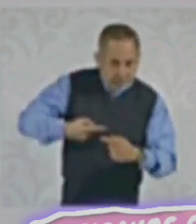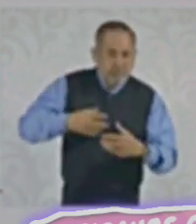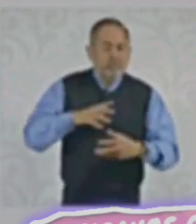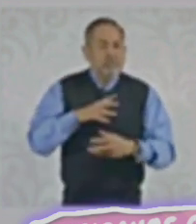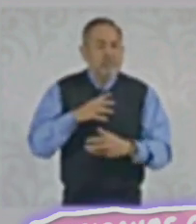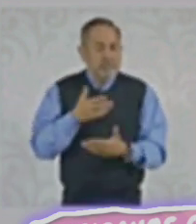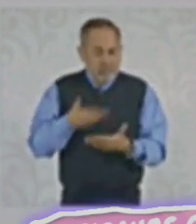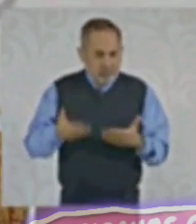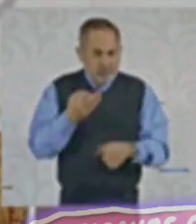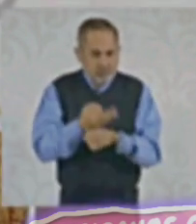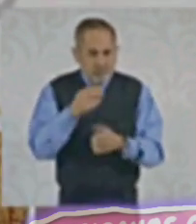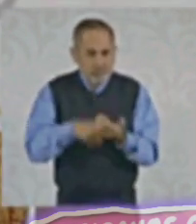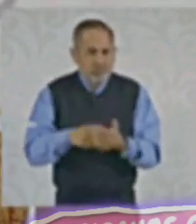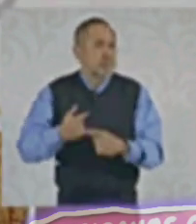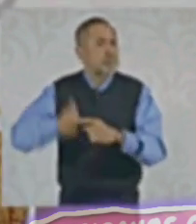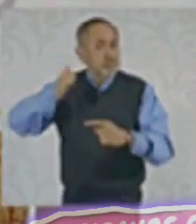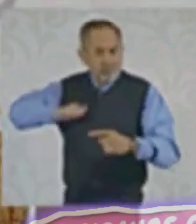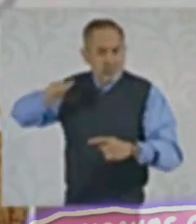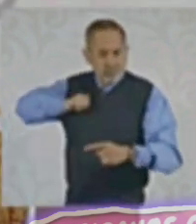era indirecta hasta